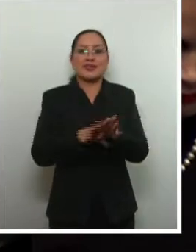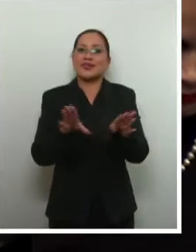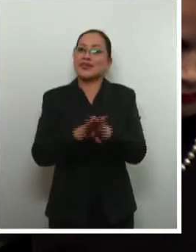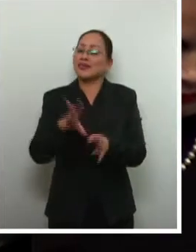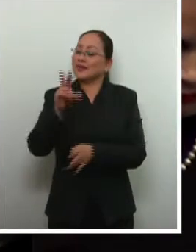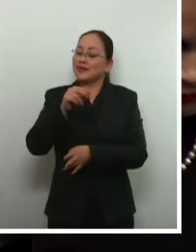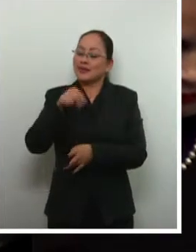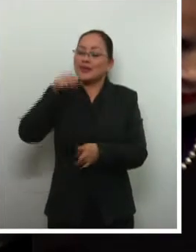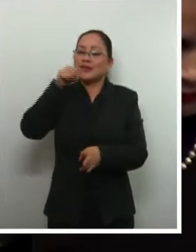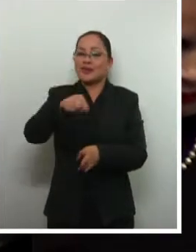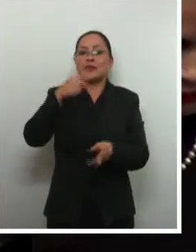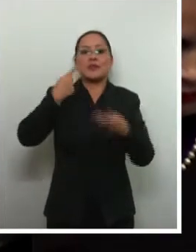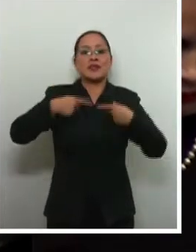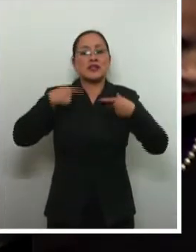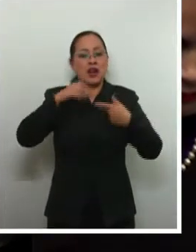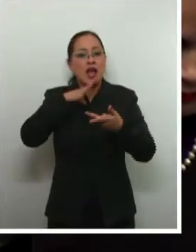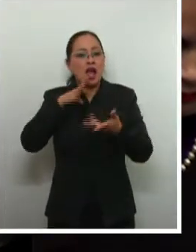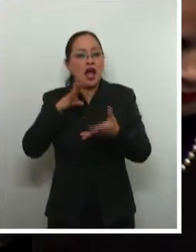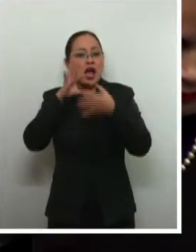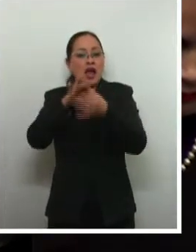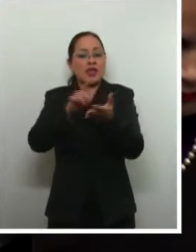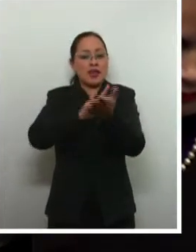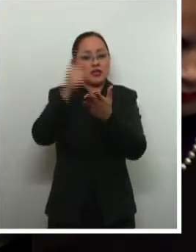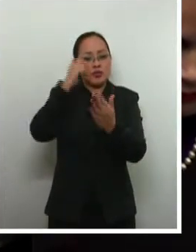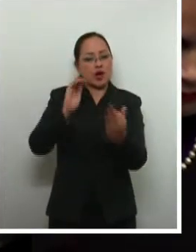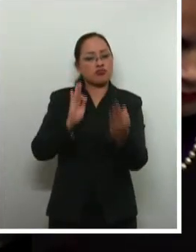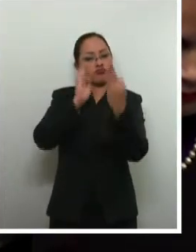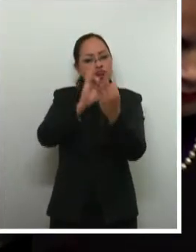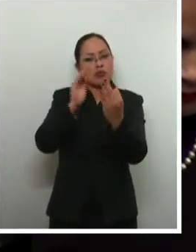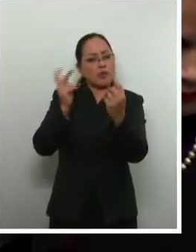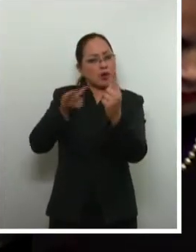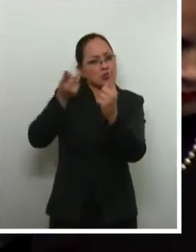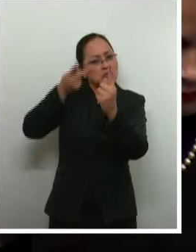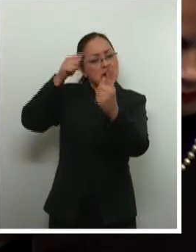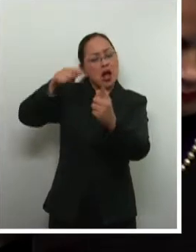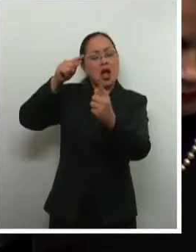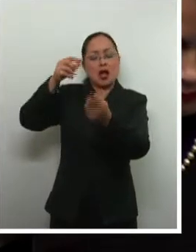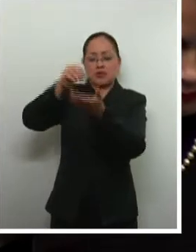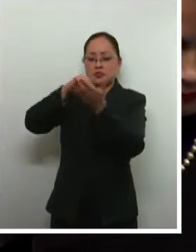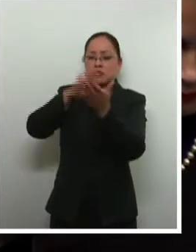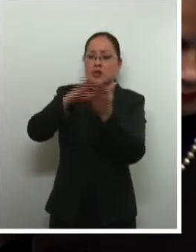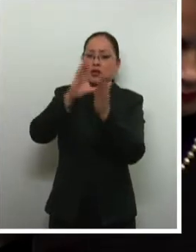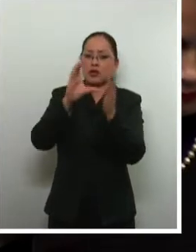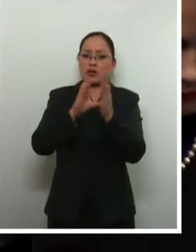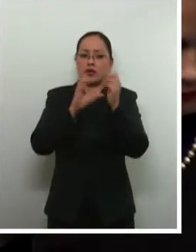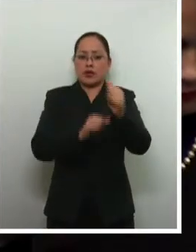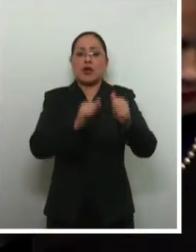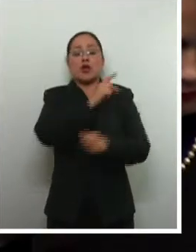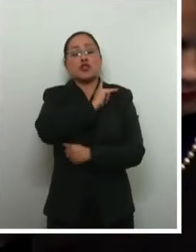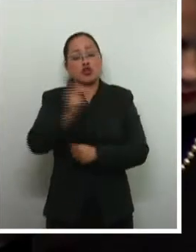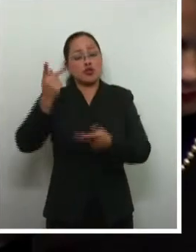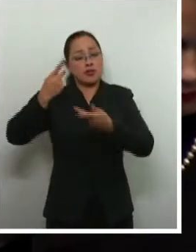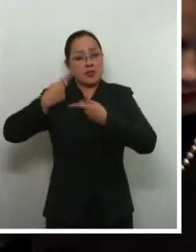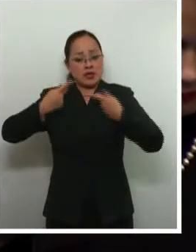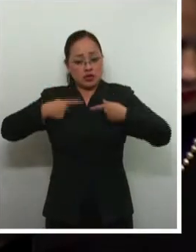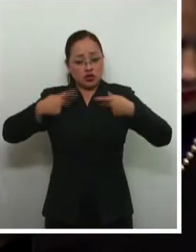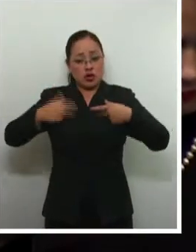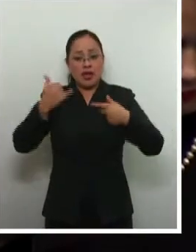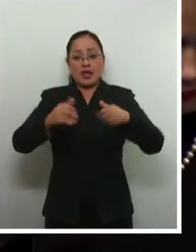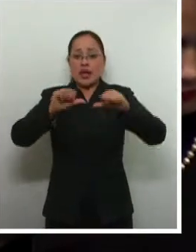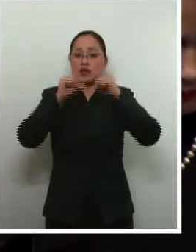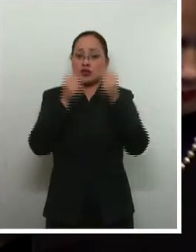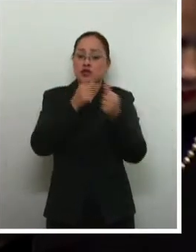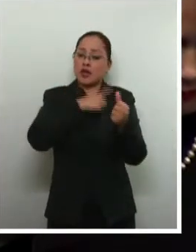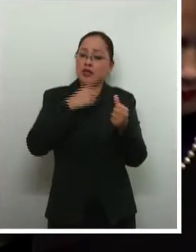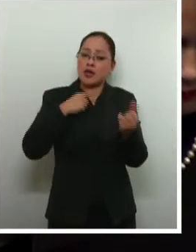el derecho de audiencia establecido en la Constitución y creo que todos los ciudadanos y todas las organizaciones deben